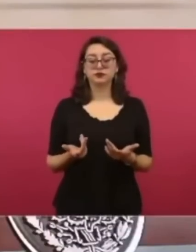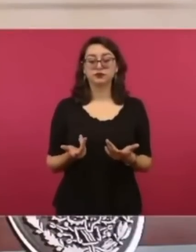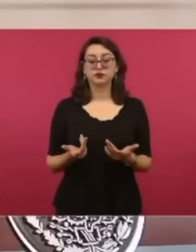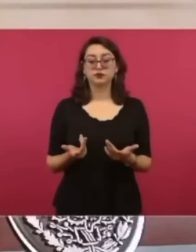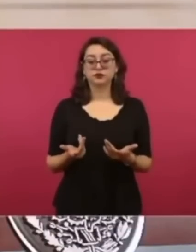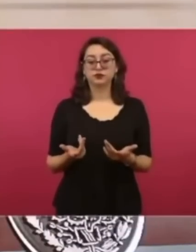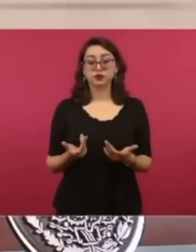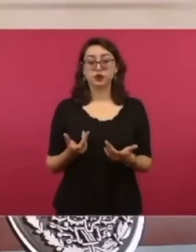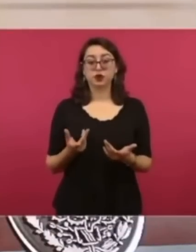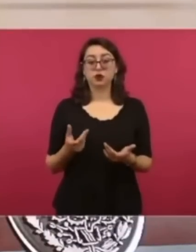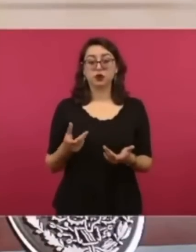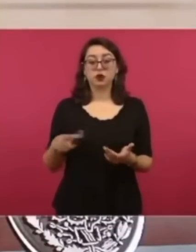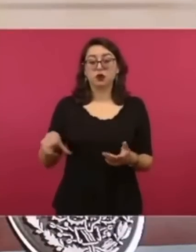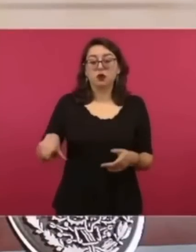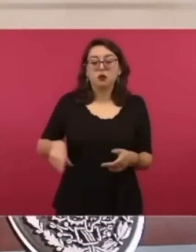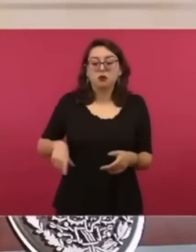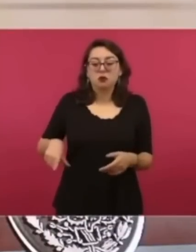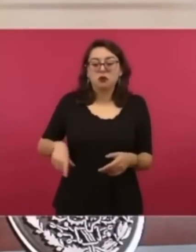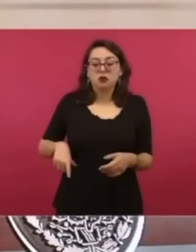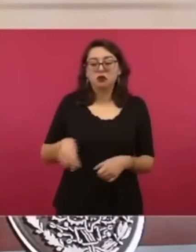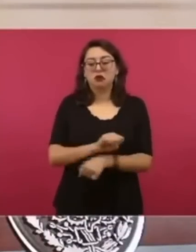funcionarios menores